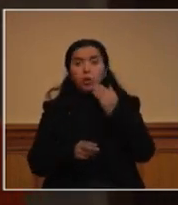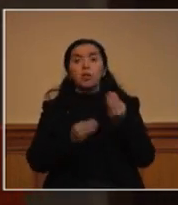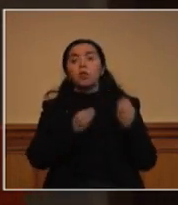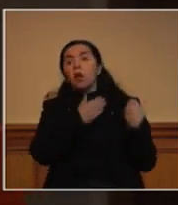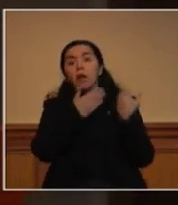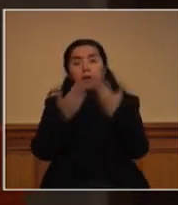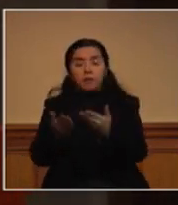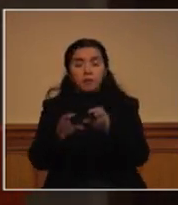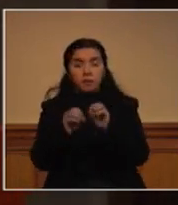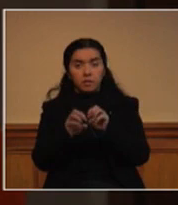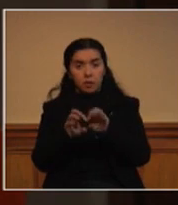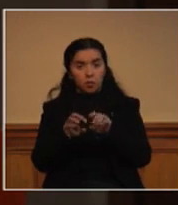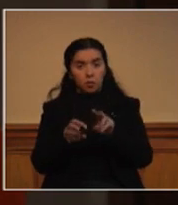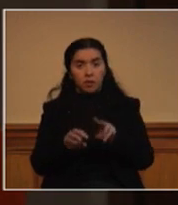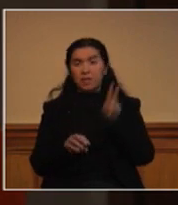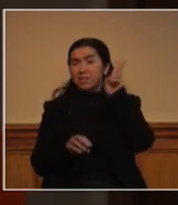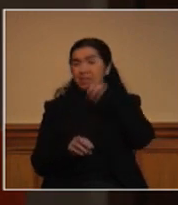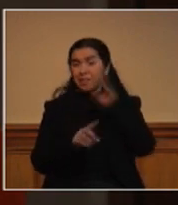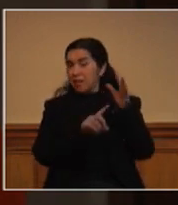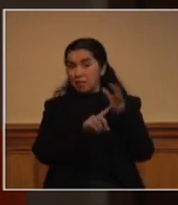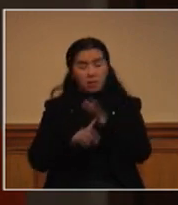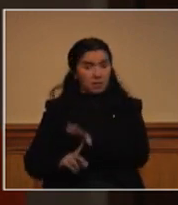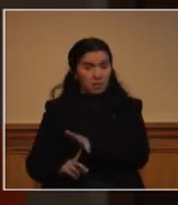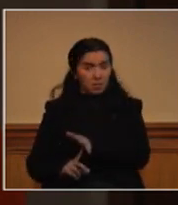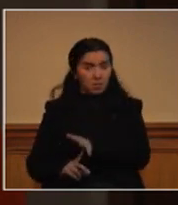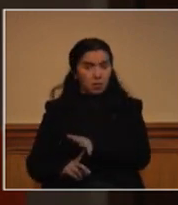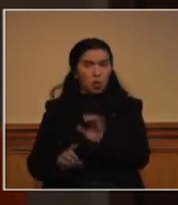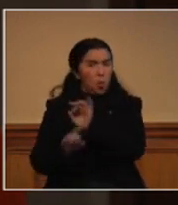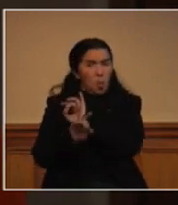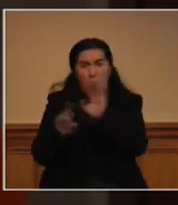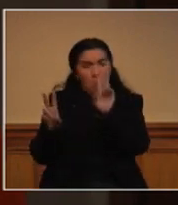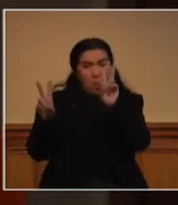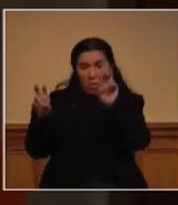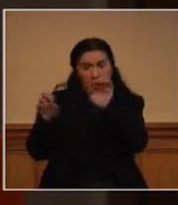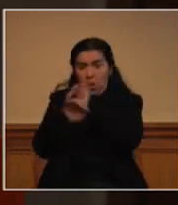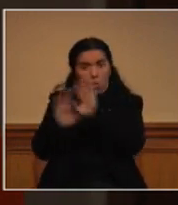una educación sin discriminación por motivo alguno.